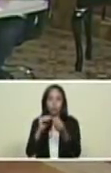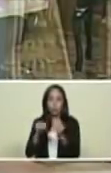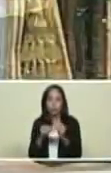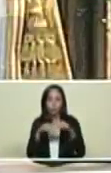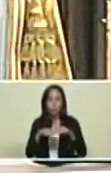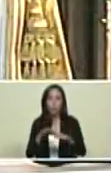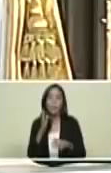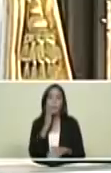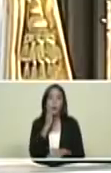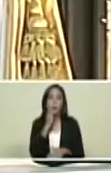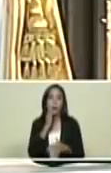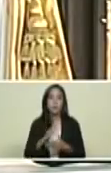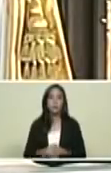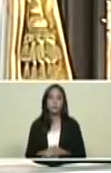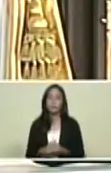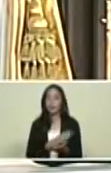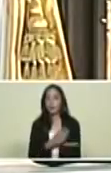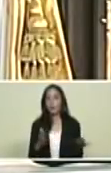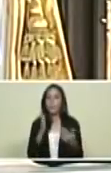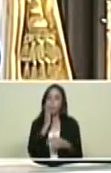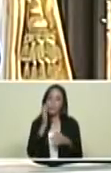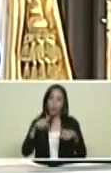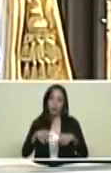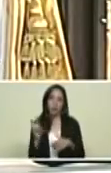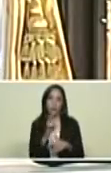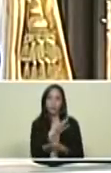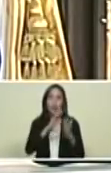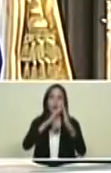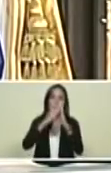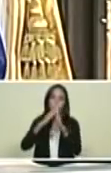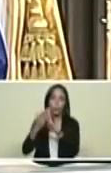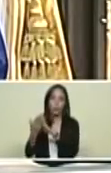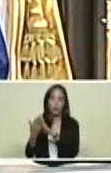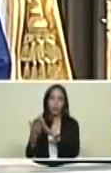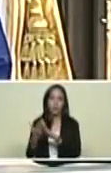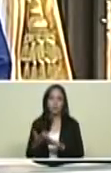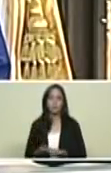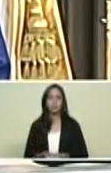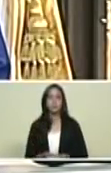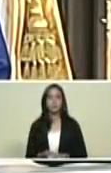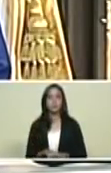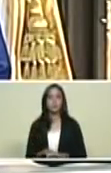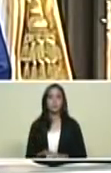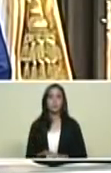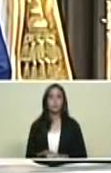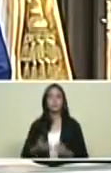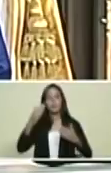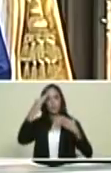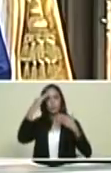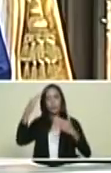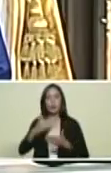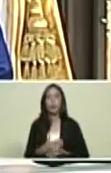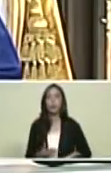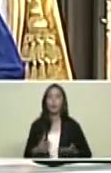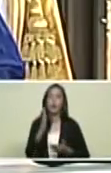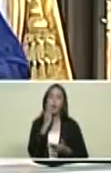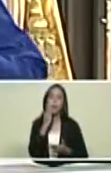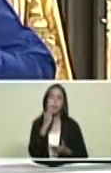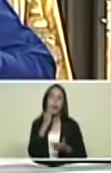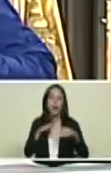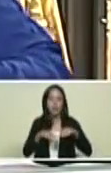venezolanas, en buena medida, de las comunas. Quiero saludar desde aquí a las madres